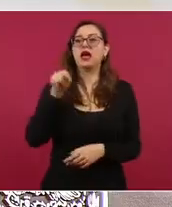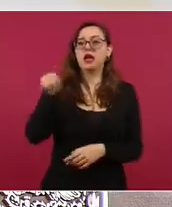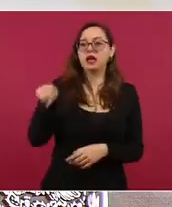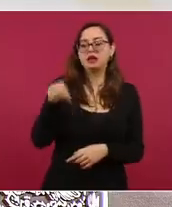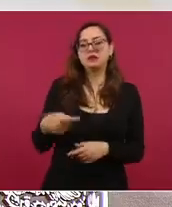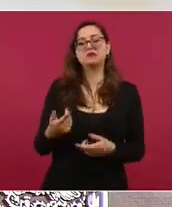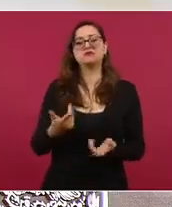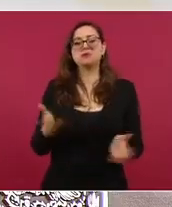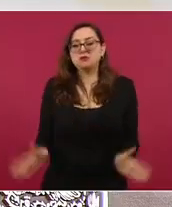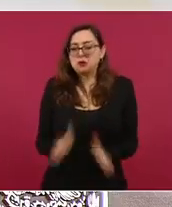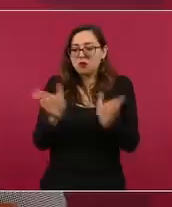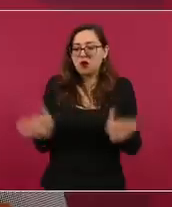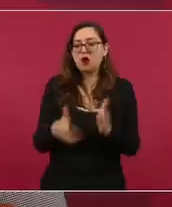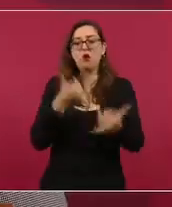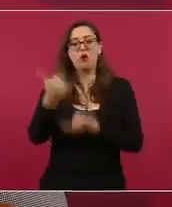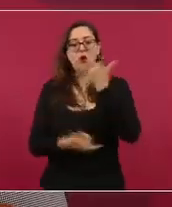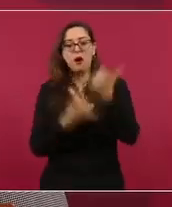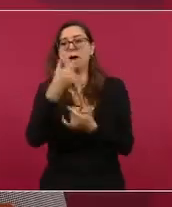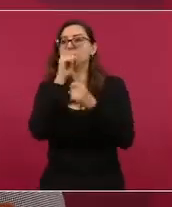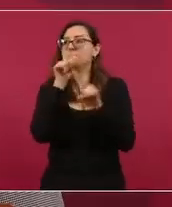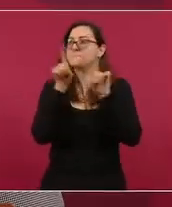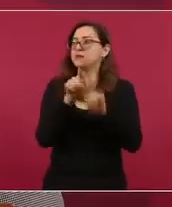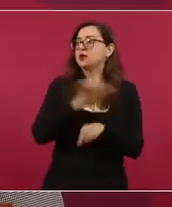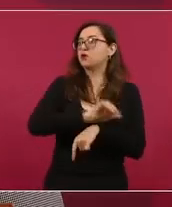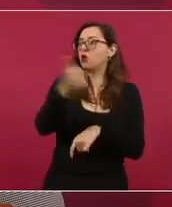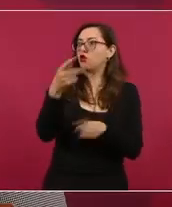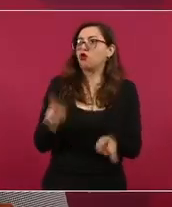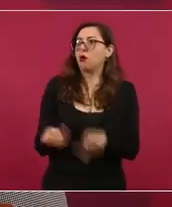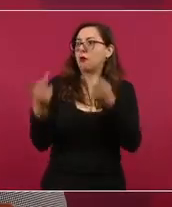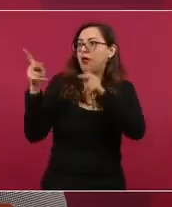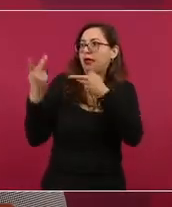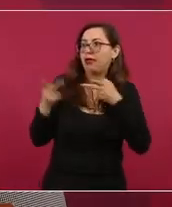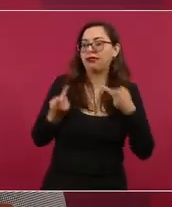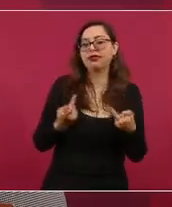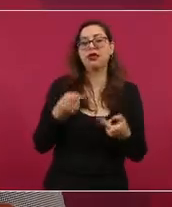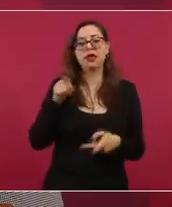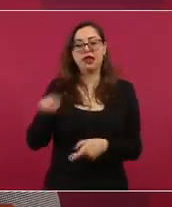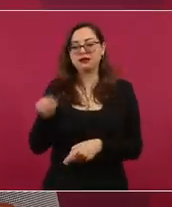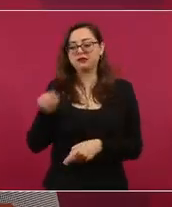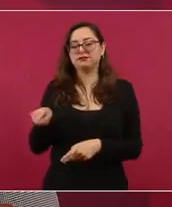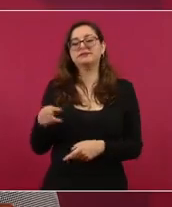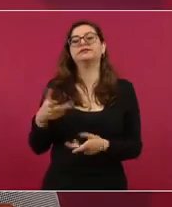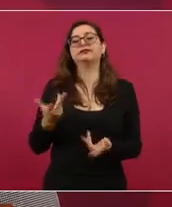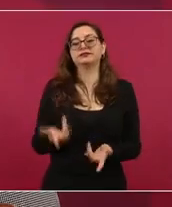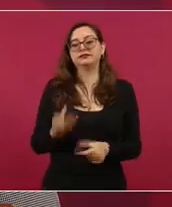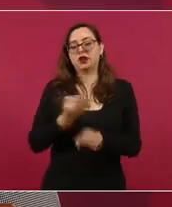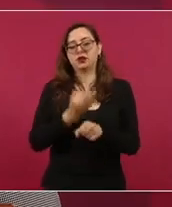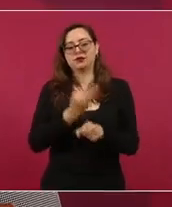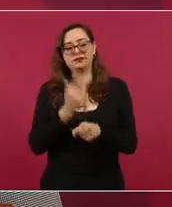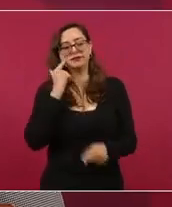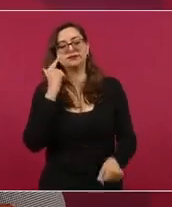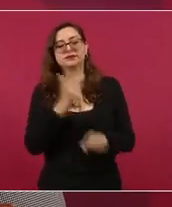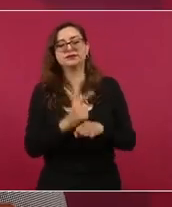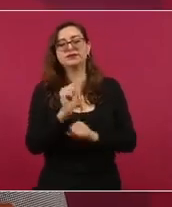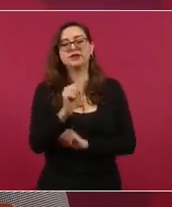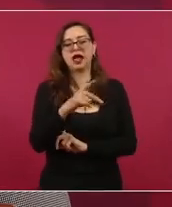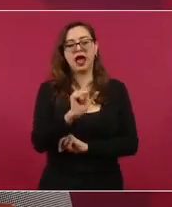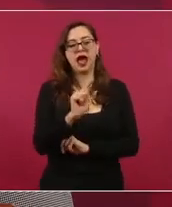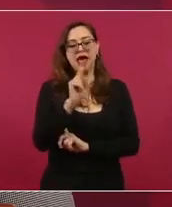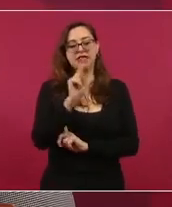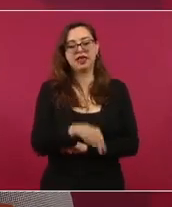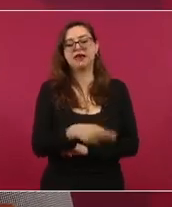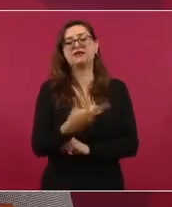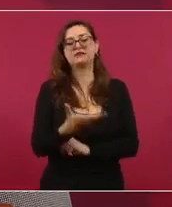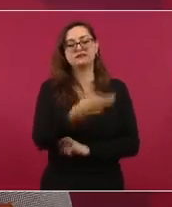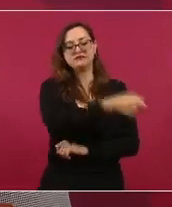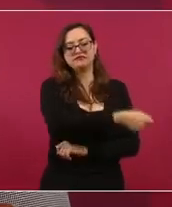de hecho a él se le achaca, ahorita a él se le da que hayan contratado a Dani Alves ahí en los Pumas, o sea,